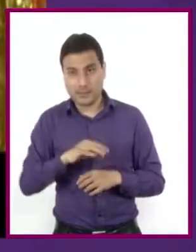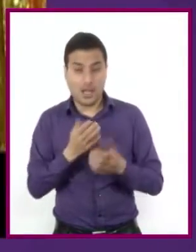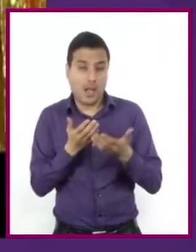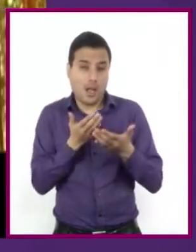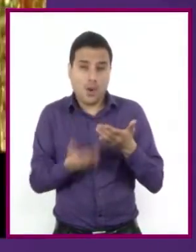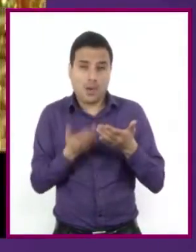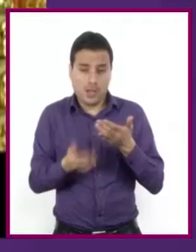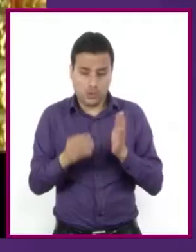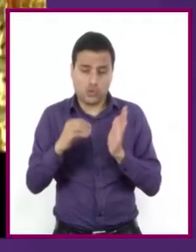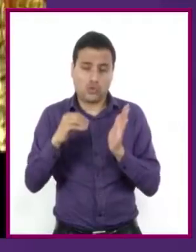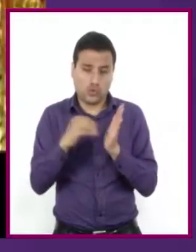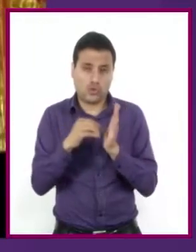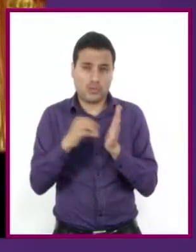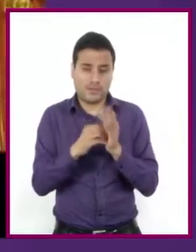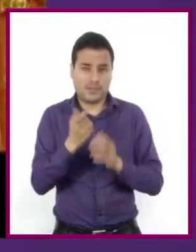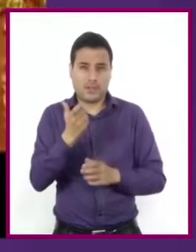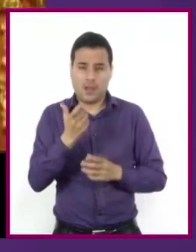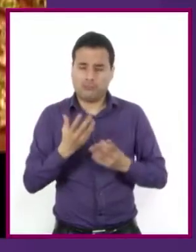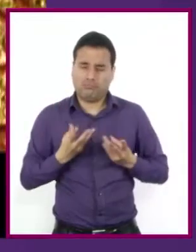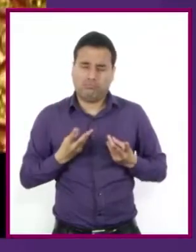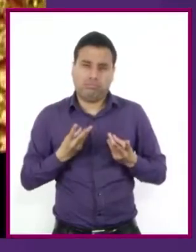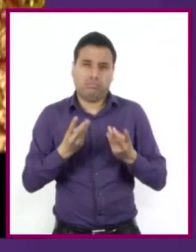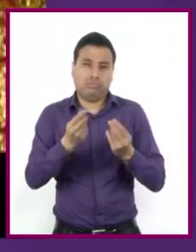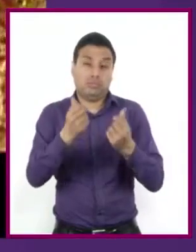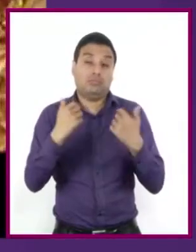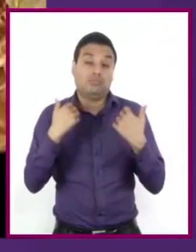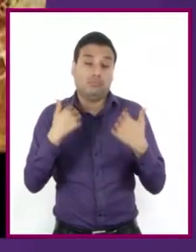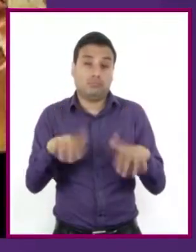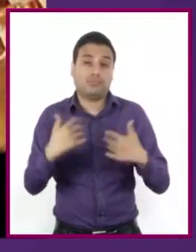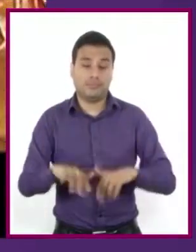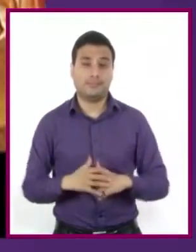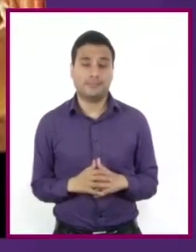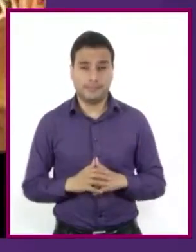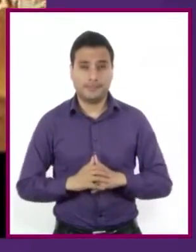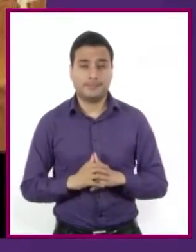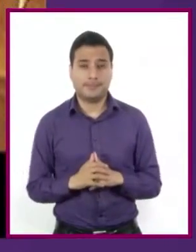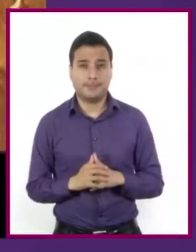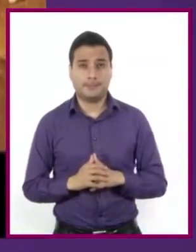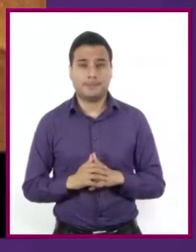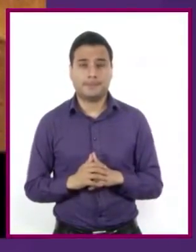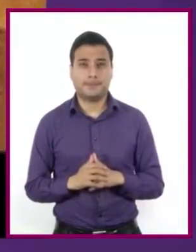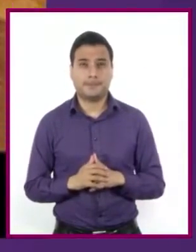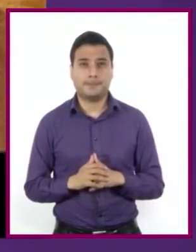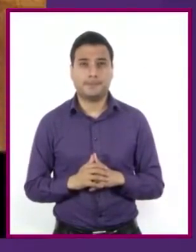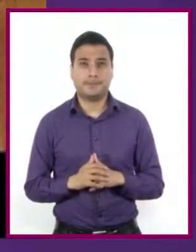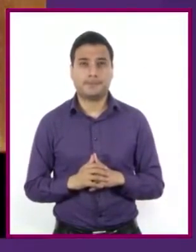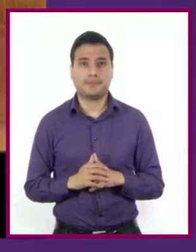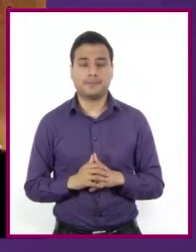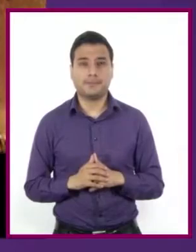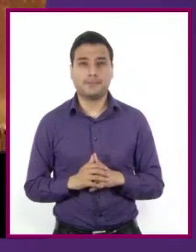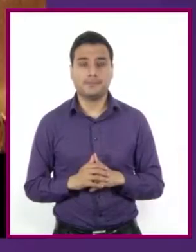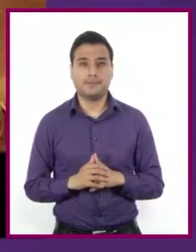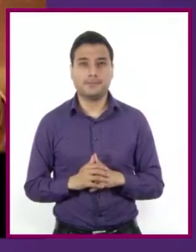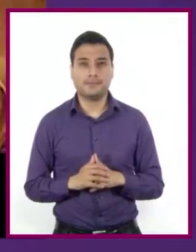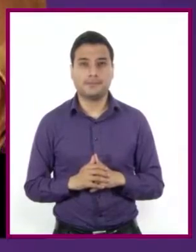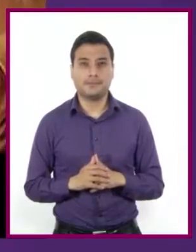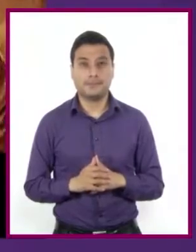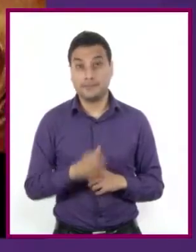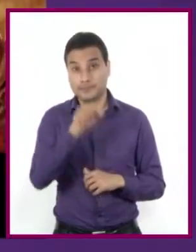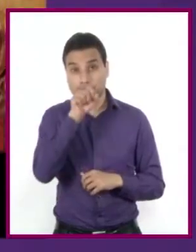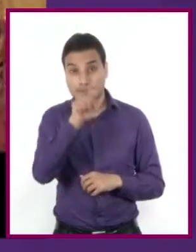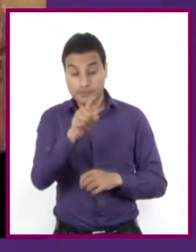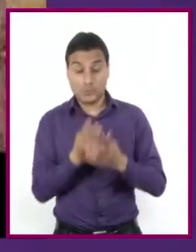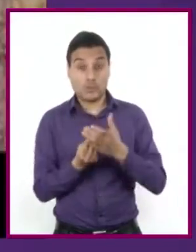lo cual representa gastos muy cuantiosos. Y en las demás